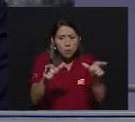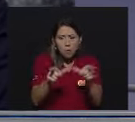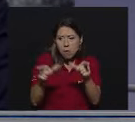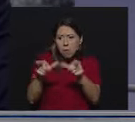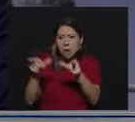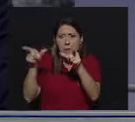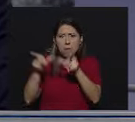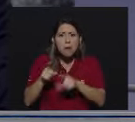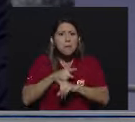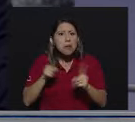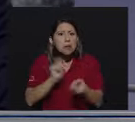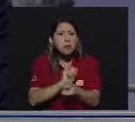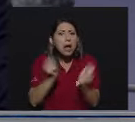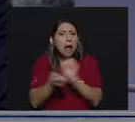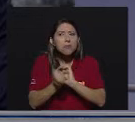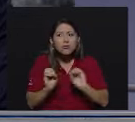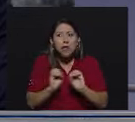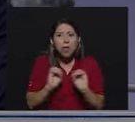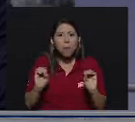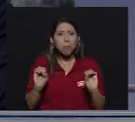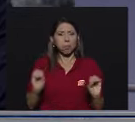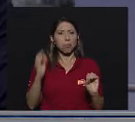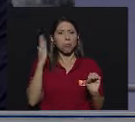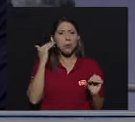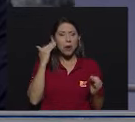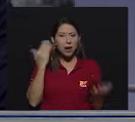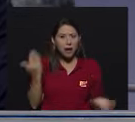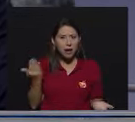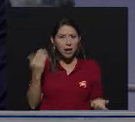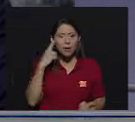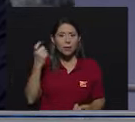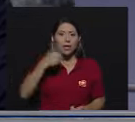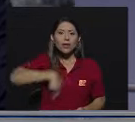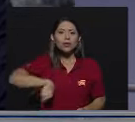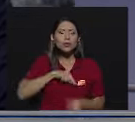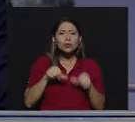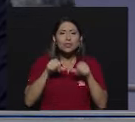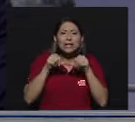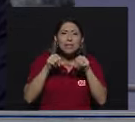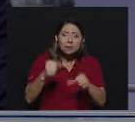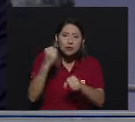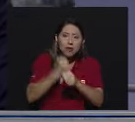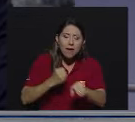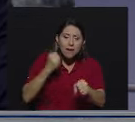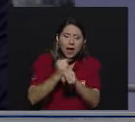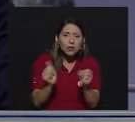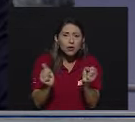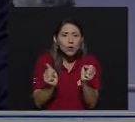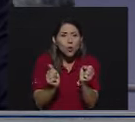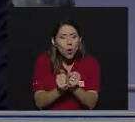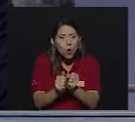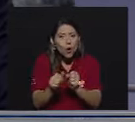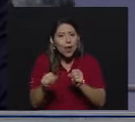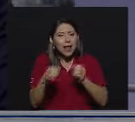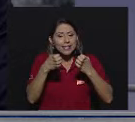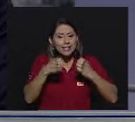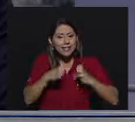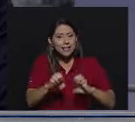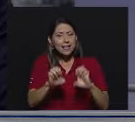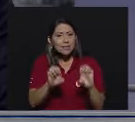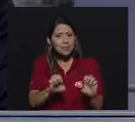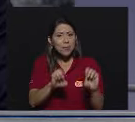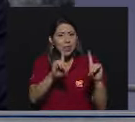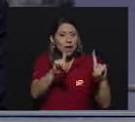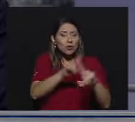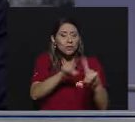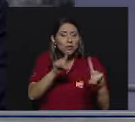qué está pasando, por qué no hay cambios, por qué seguimos generando prácticas pedagógicas que no están al